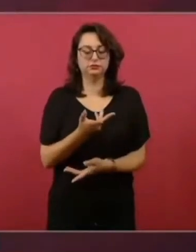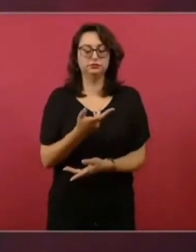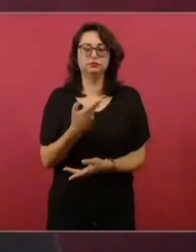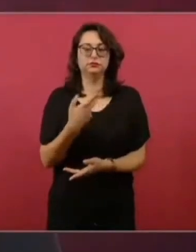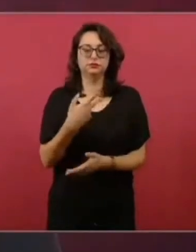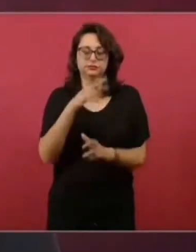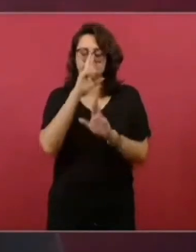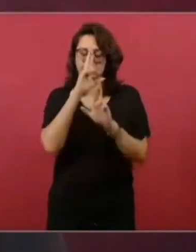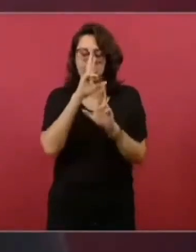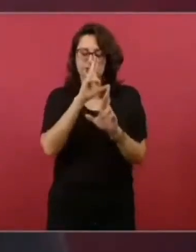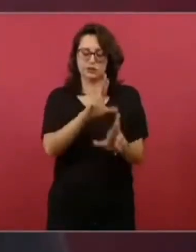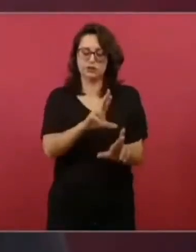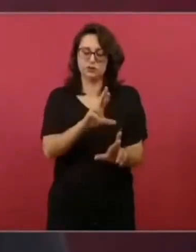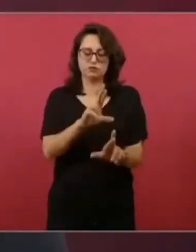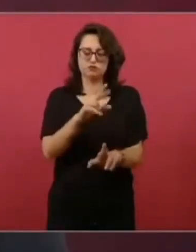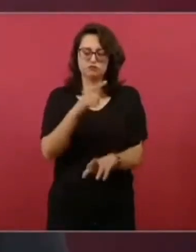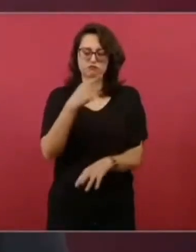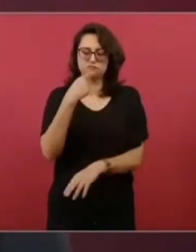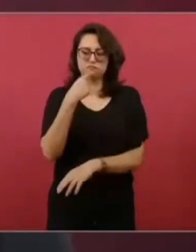pero